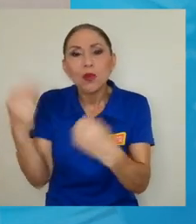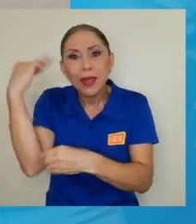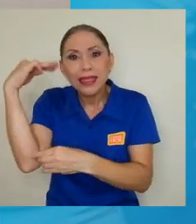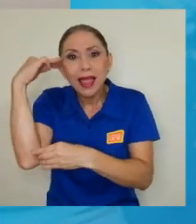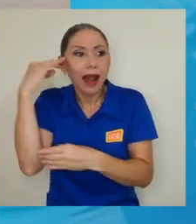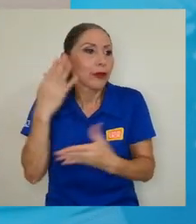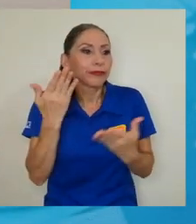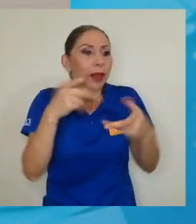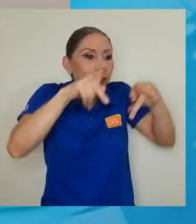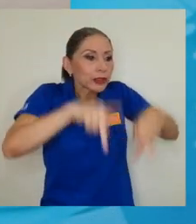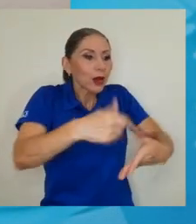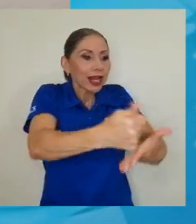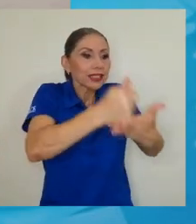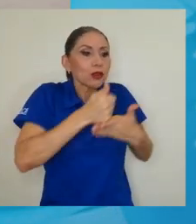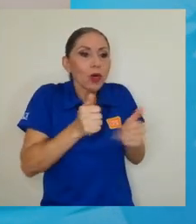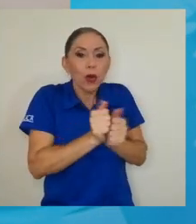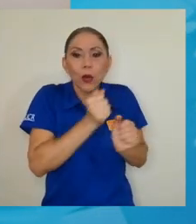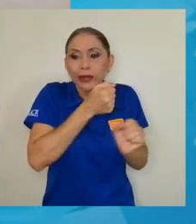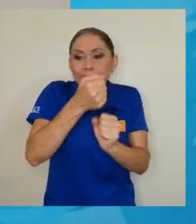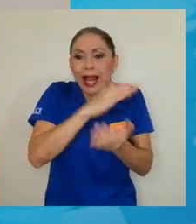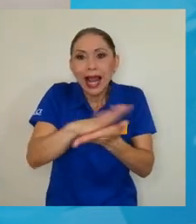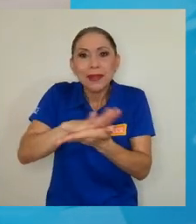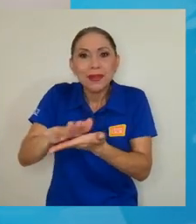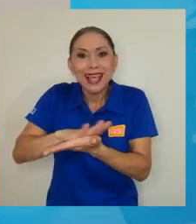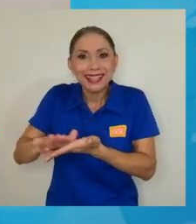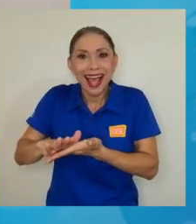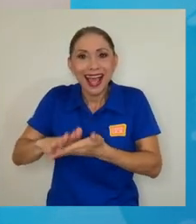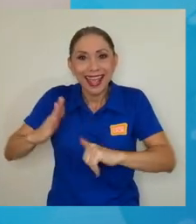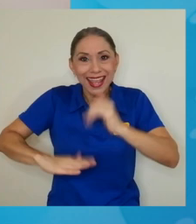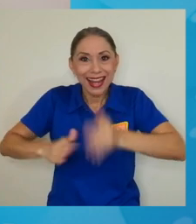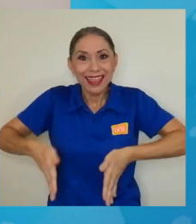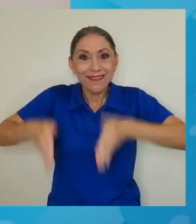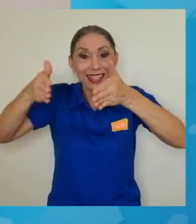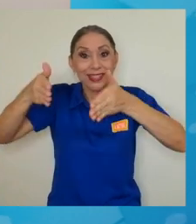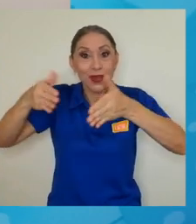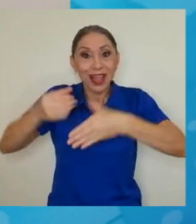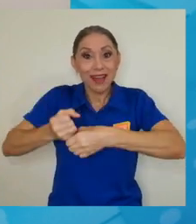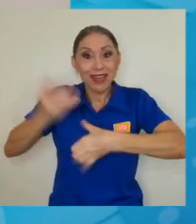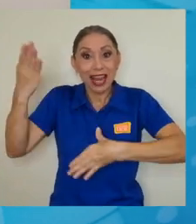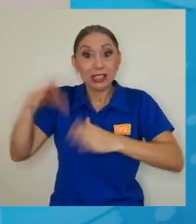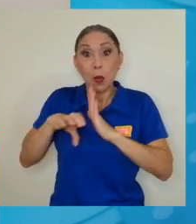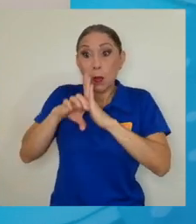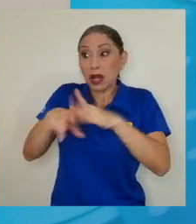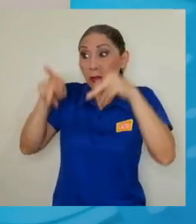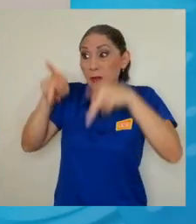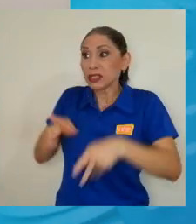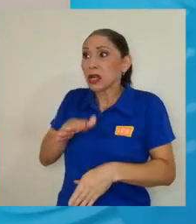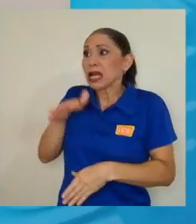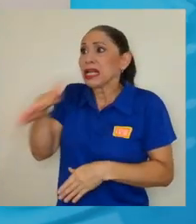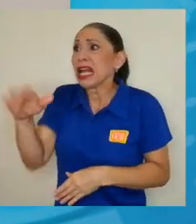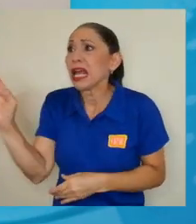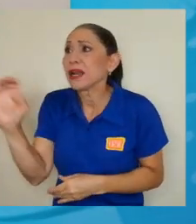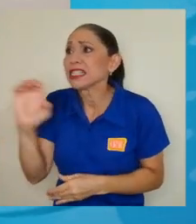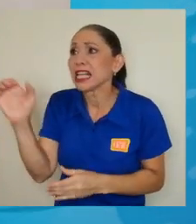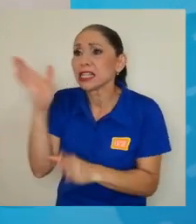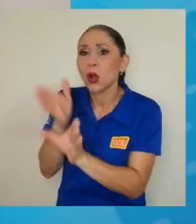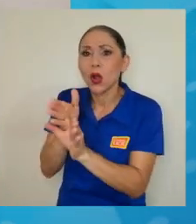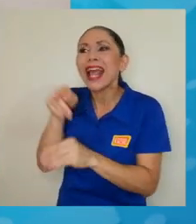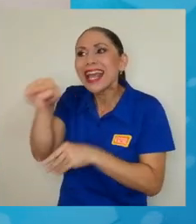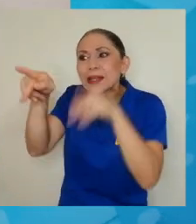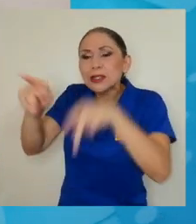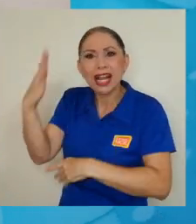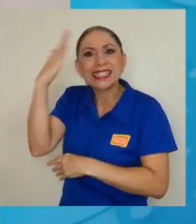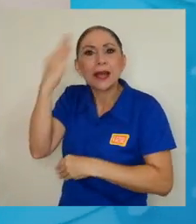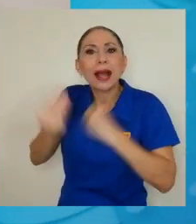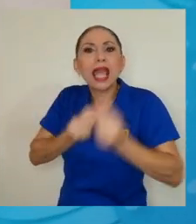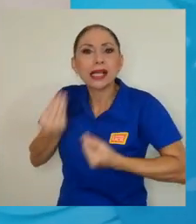que nos ayuda con la limpieza en el edificio de la FEDUR, llega alguien con una emergencia psicológica, sepa qué hacer, ¿verdad? Sepa, bueno,